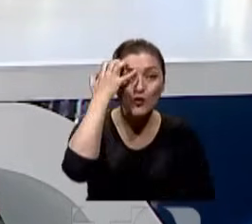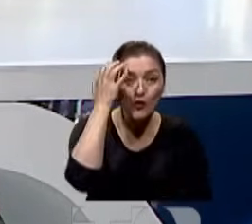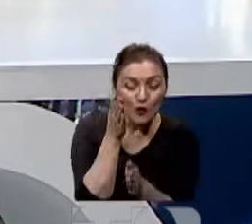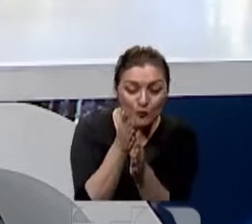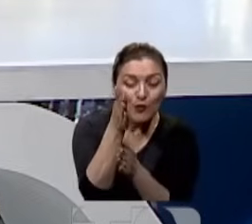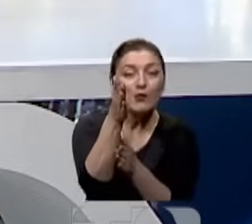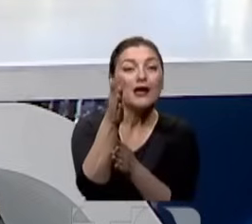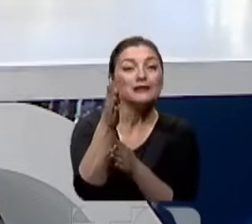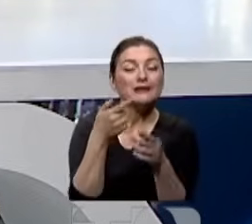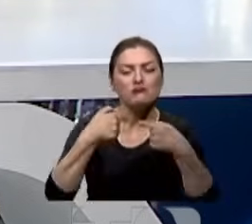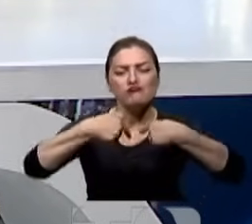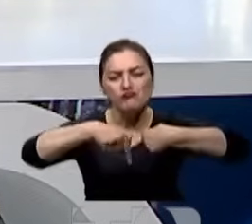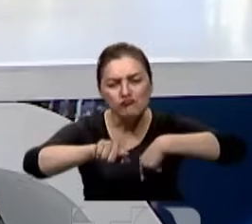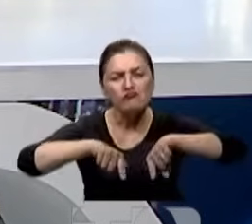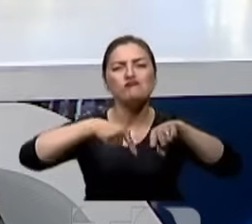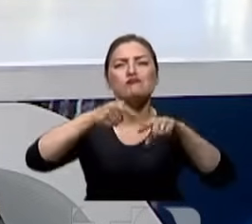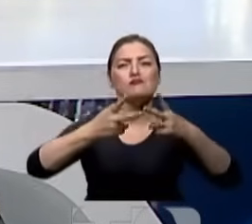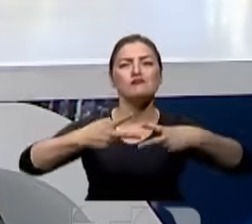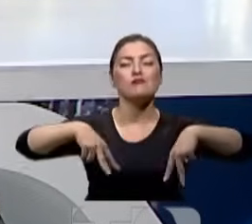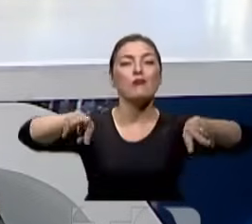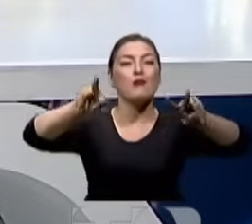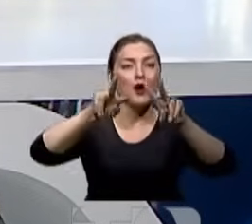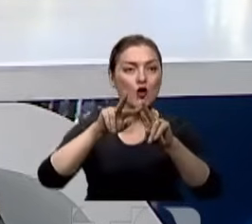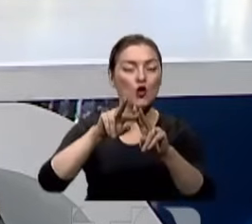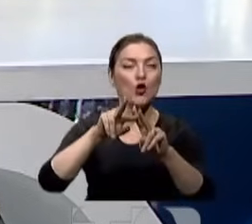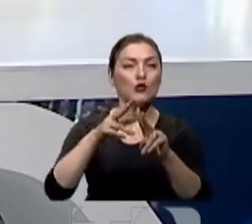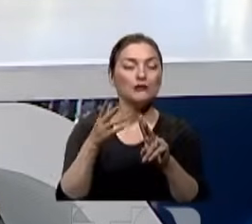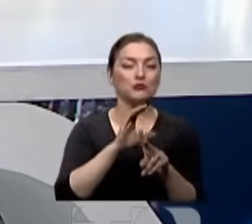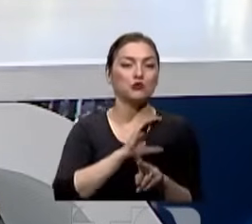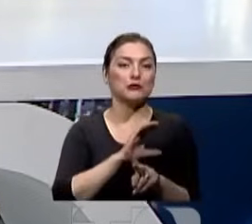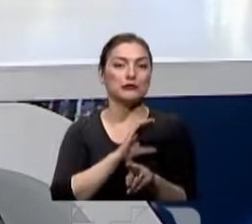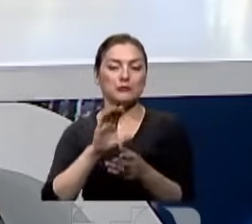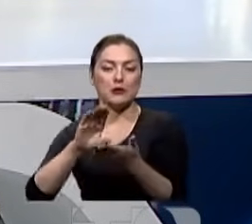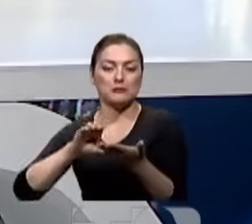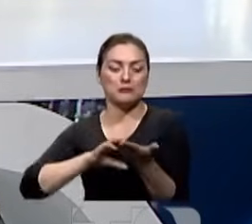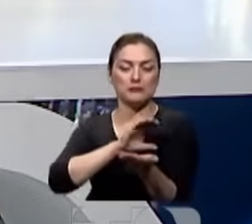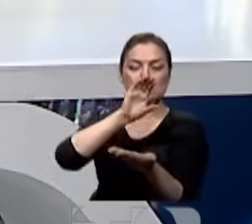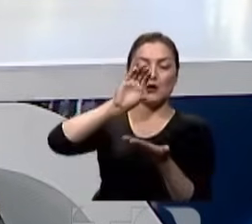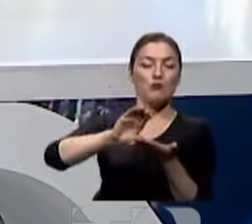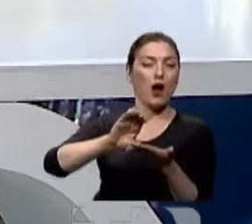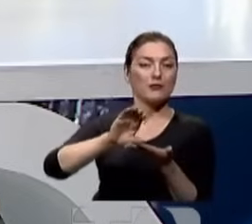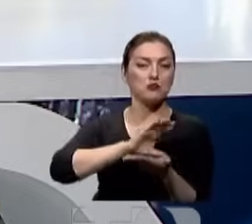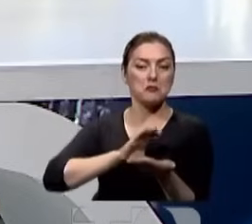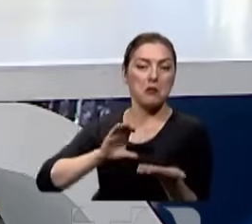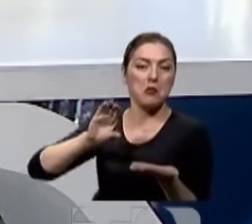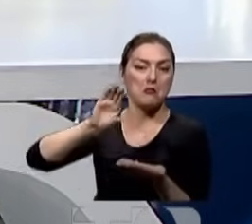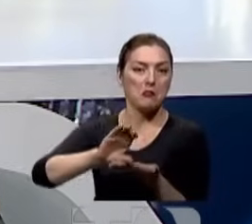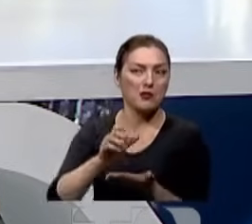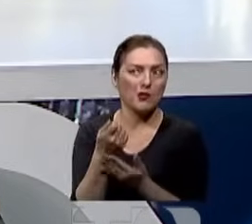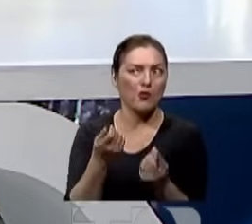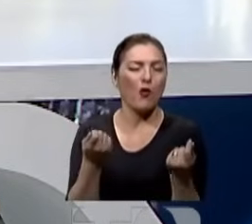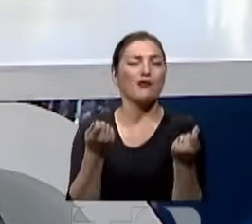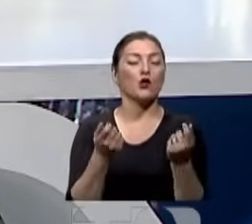especialistas en movilidad y se trata del valor que deberá asumir el municipio como subsidio. Además, insisten en que se debería crear